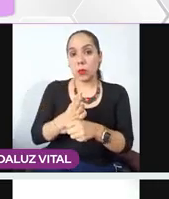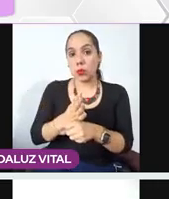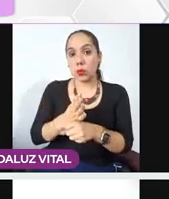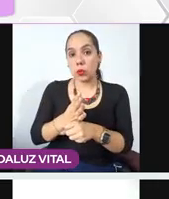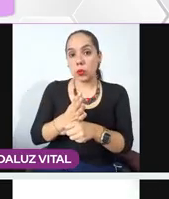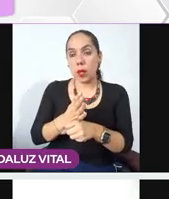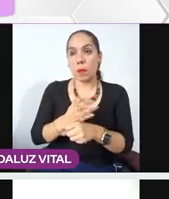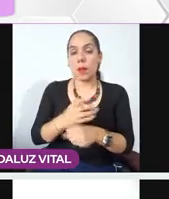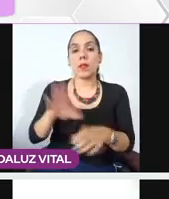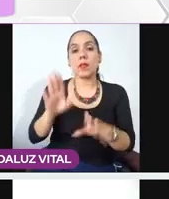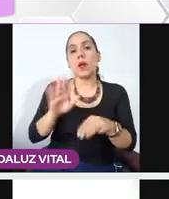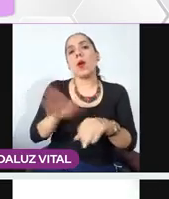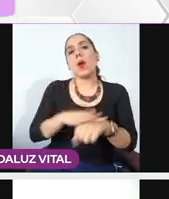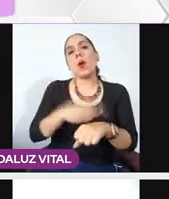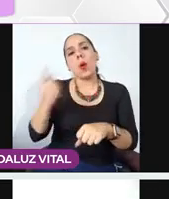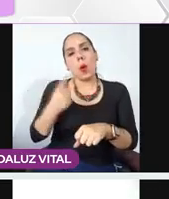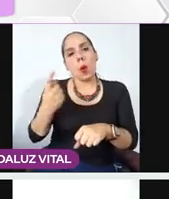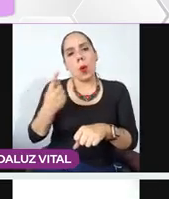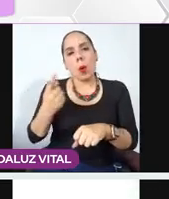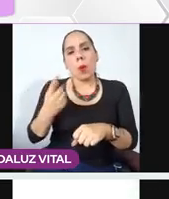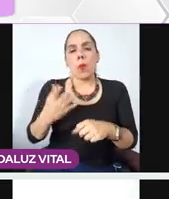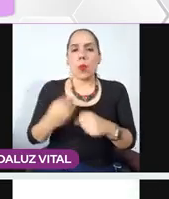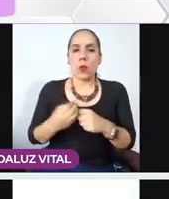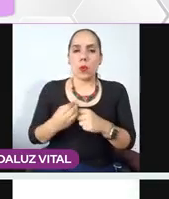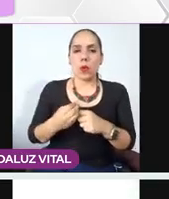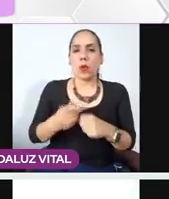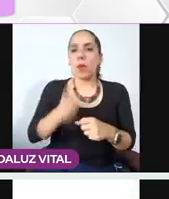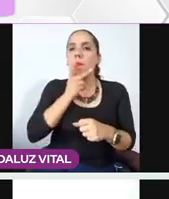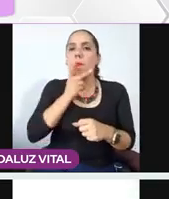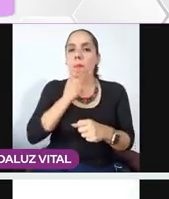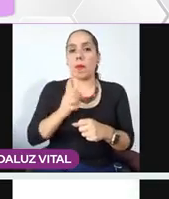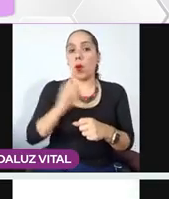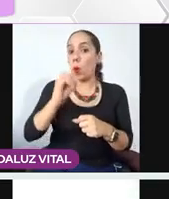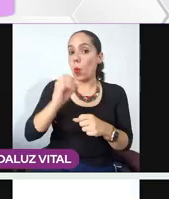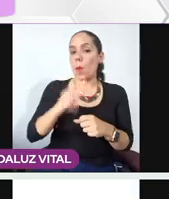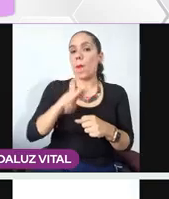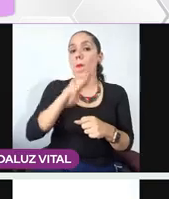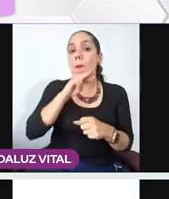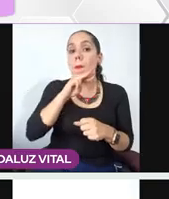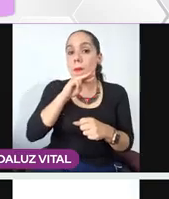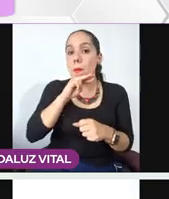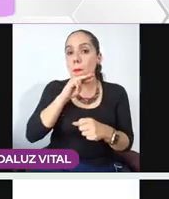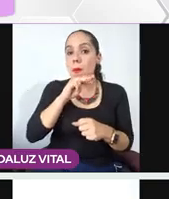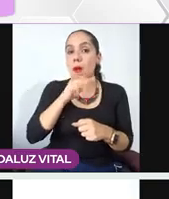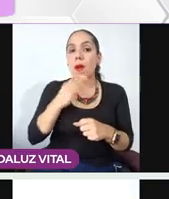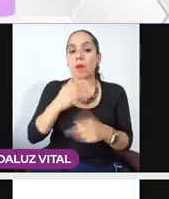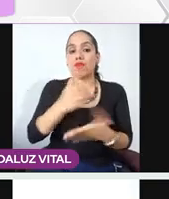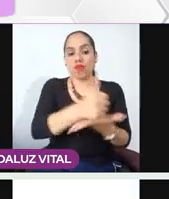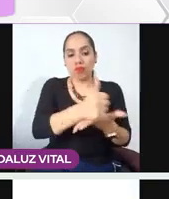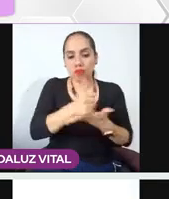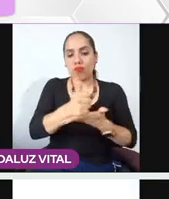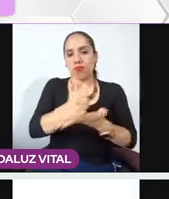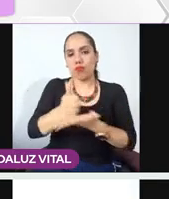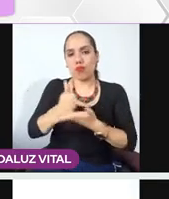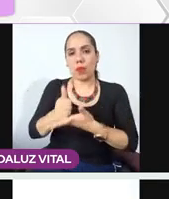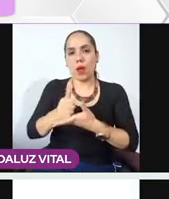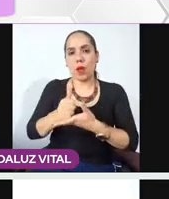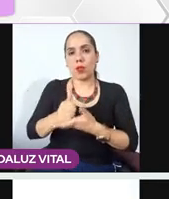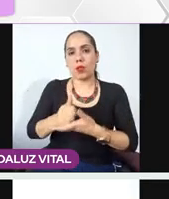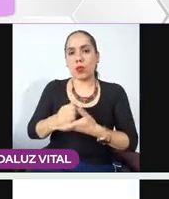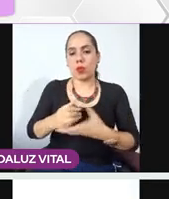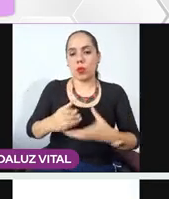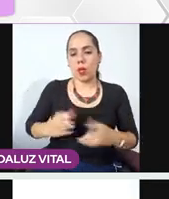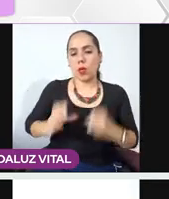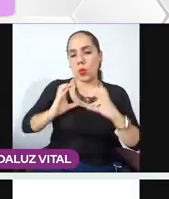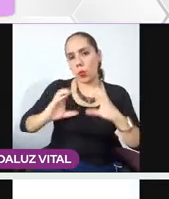papás, las mamás o también de quien esté a cargo de las niñas, niños, adolescentes. Tremendo, entremos